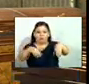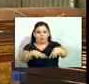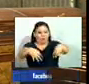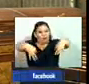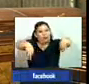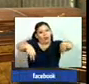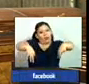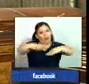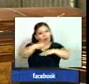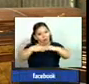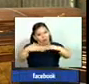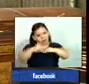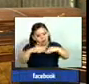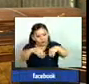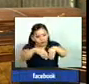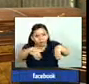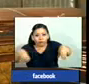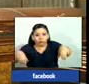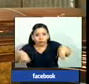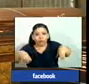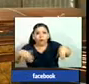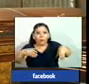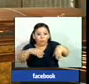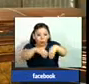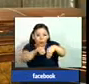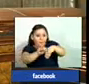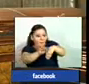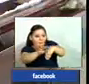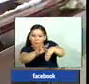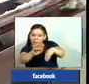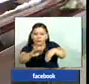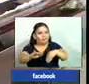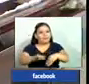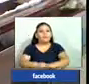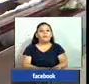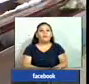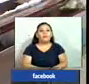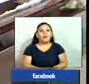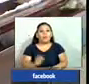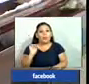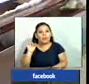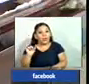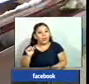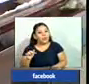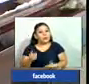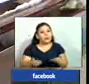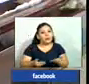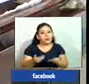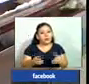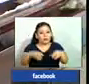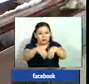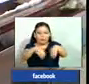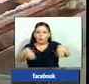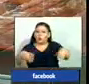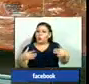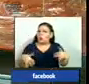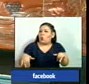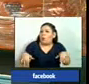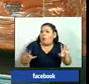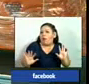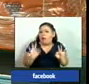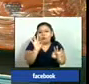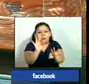para que el virus no se propague la venta la en este momento solo es de cajas sencillas